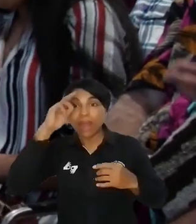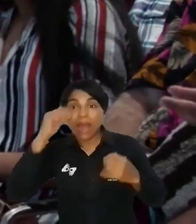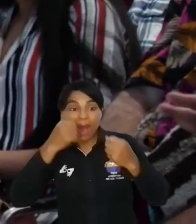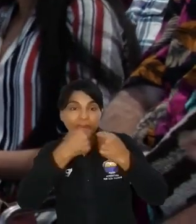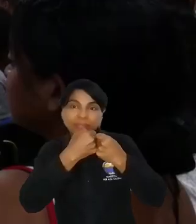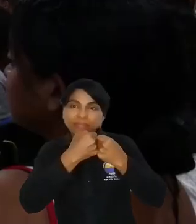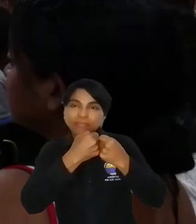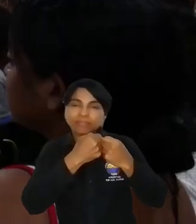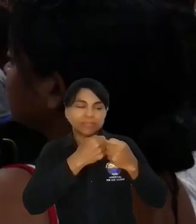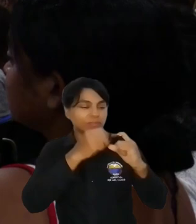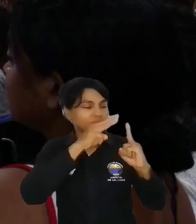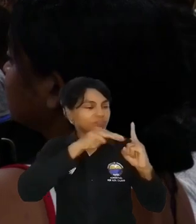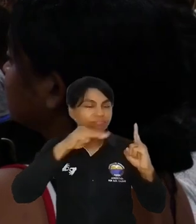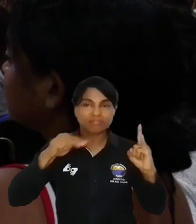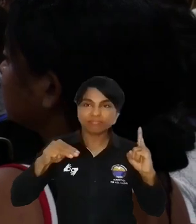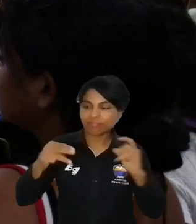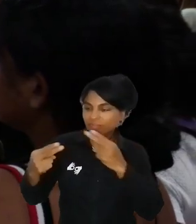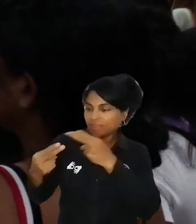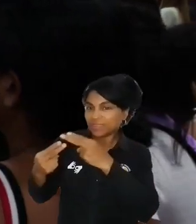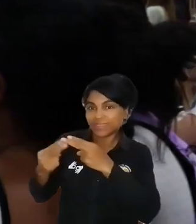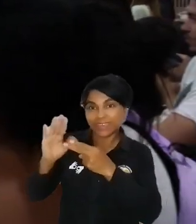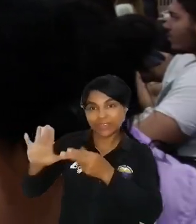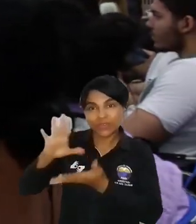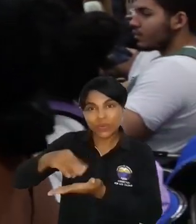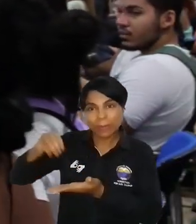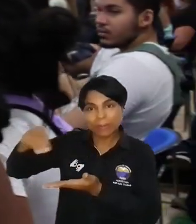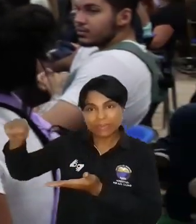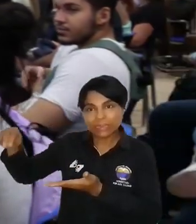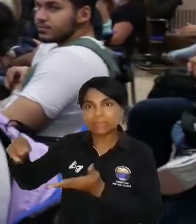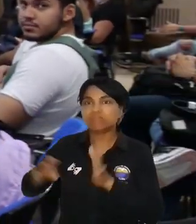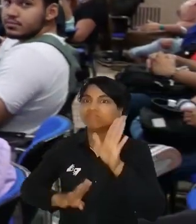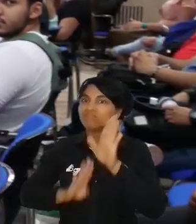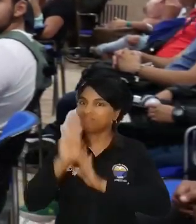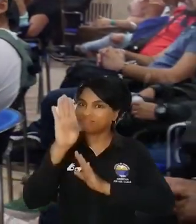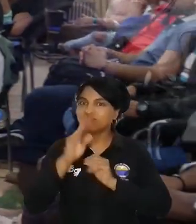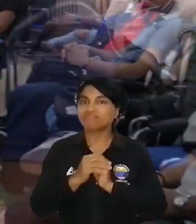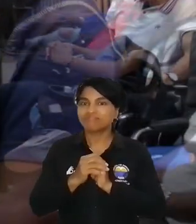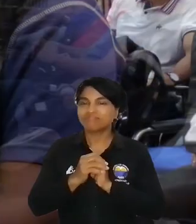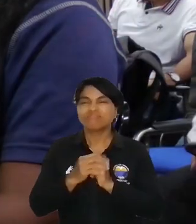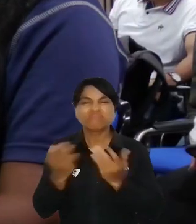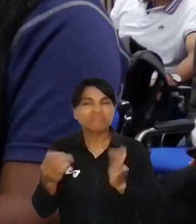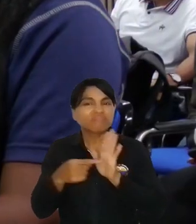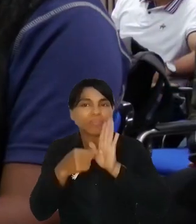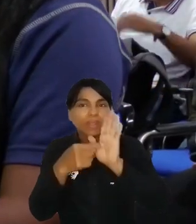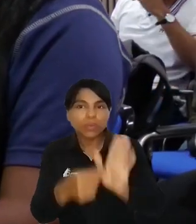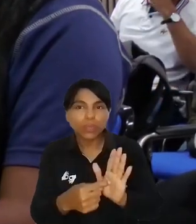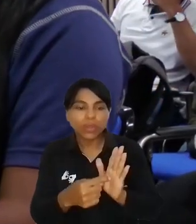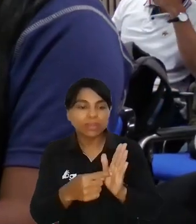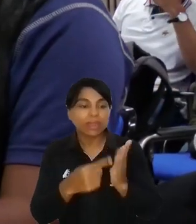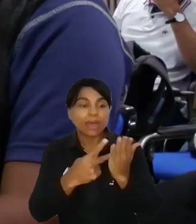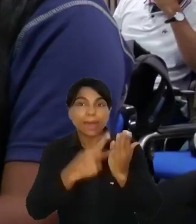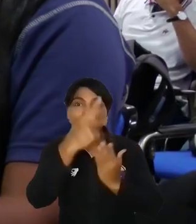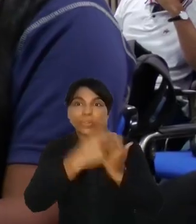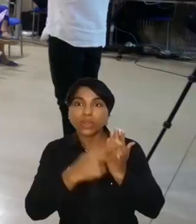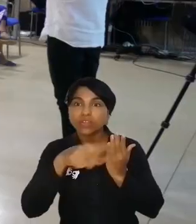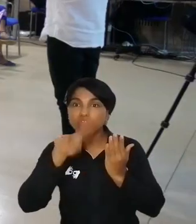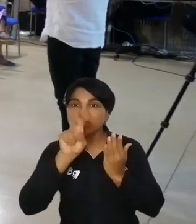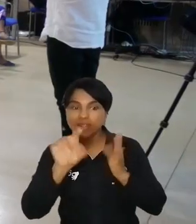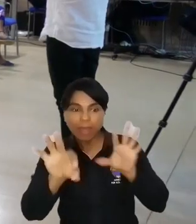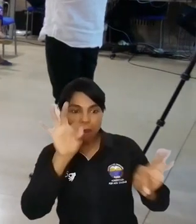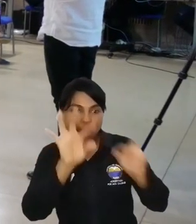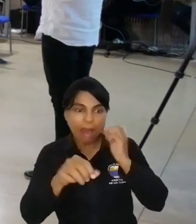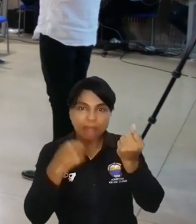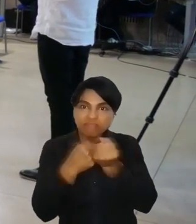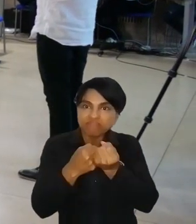La alianza entre la Universidad del Magdalena y el SENA Regional Magdalena sigue dando frutos, esta vez contribuyendo a la formalización de